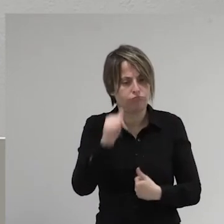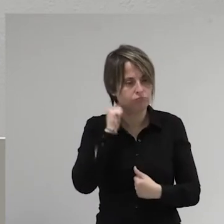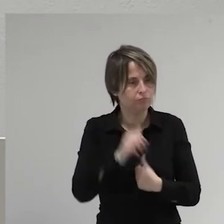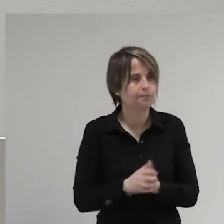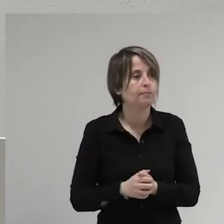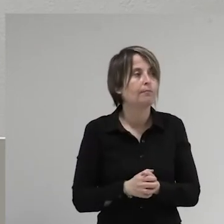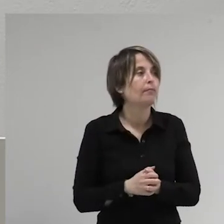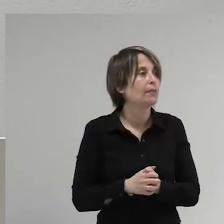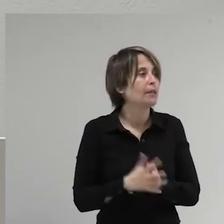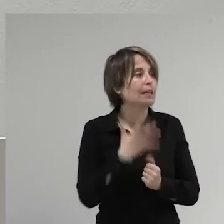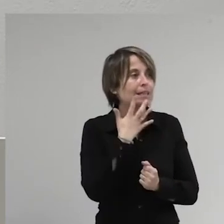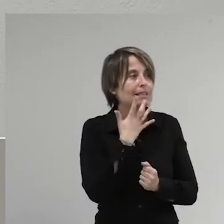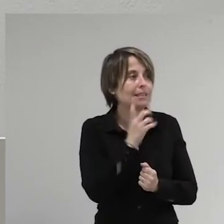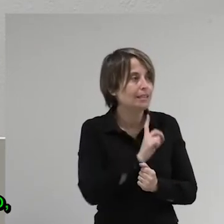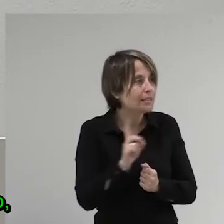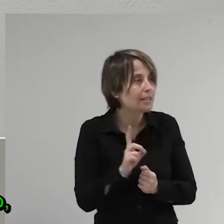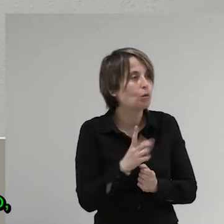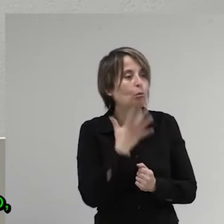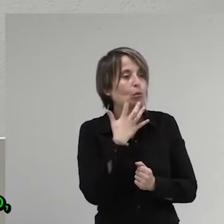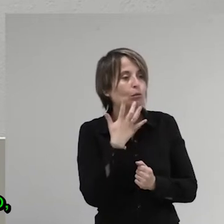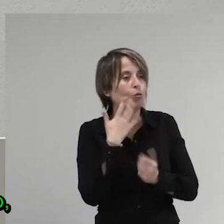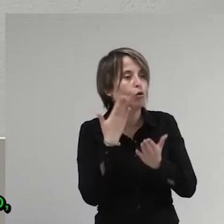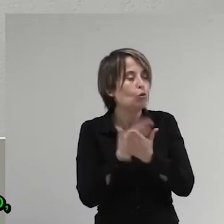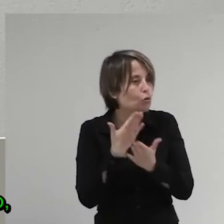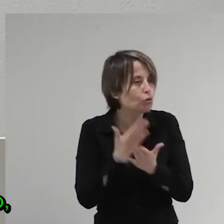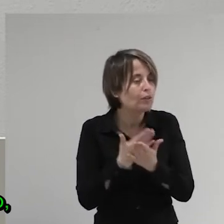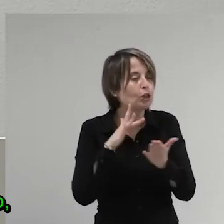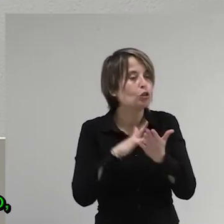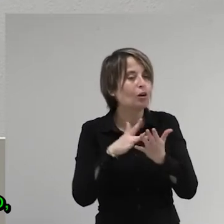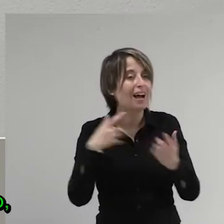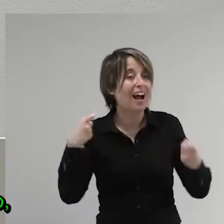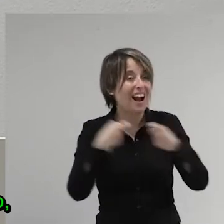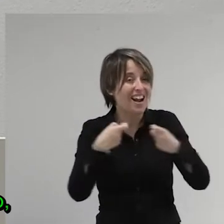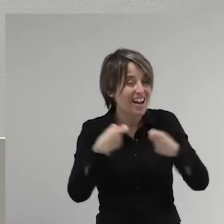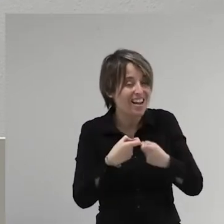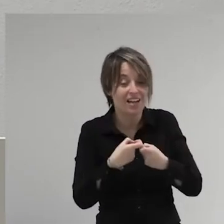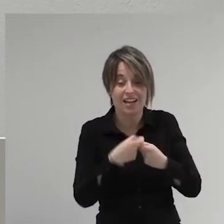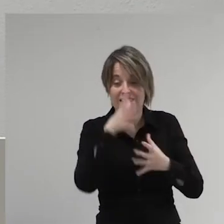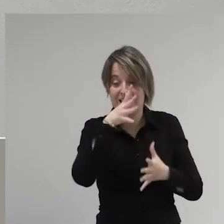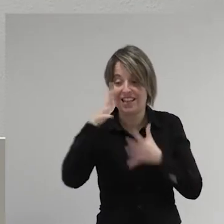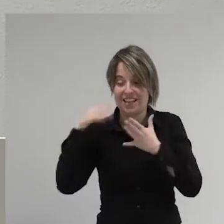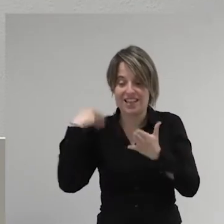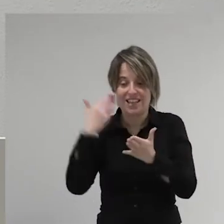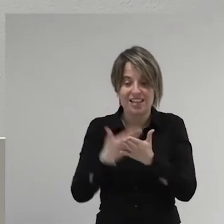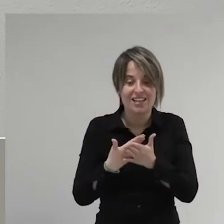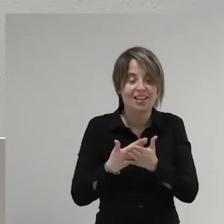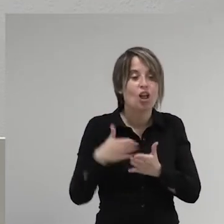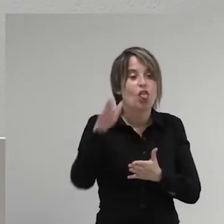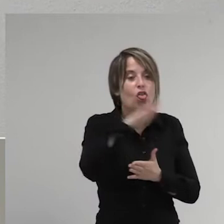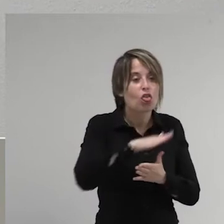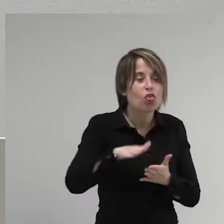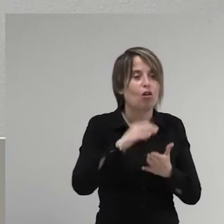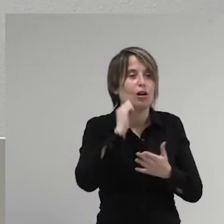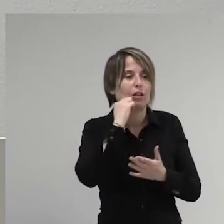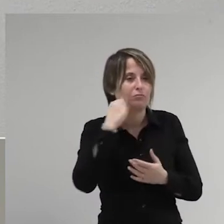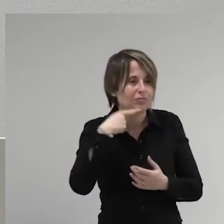Si no, ¿cómo se puede justificar pues, todas las últimas guerras de los últimos 10 años, como mínimo, en toda la zona de Oriente Medio, Siria, Irak,